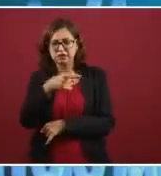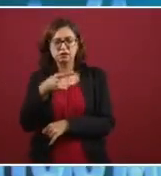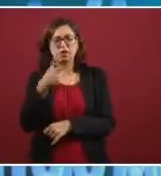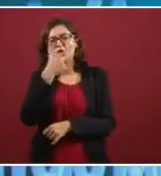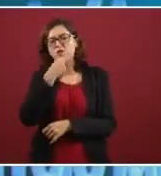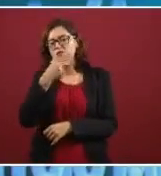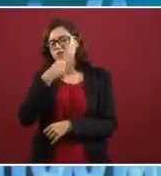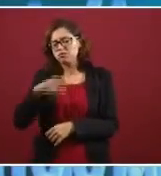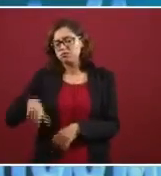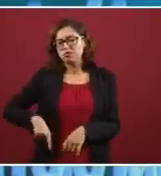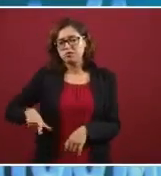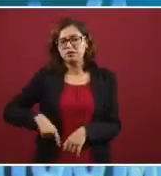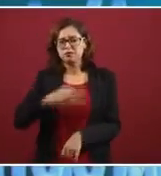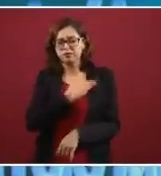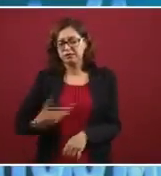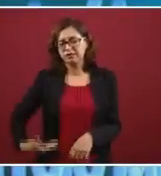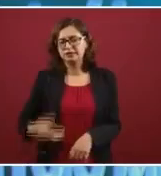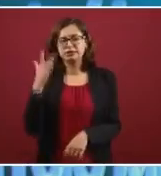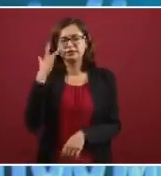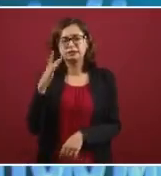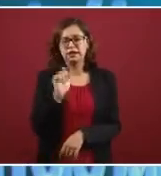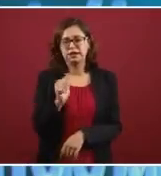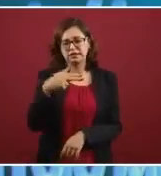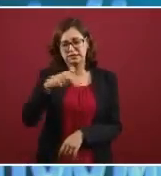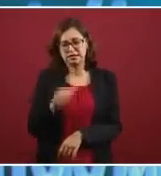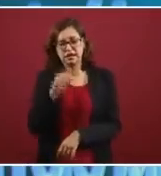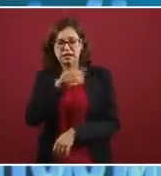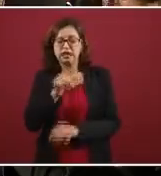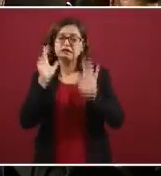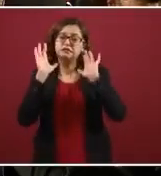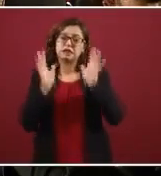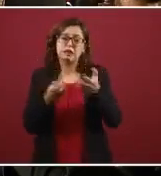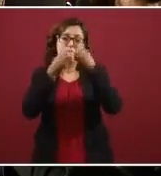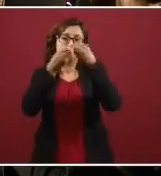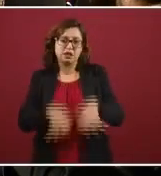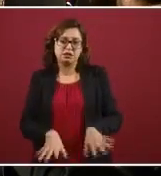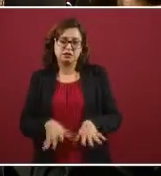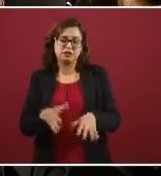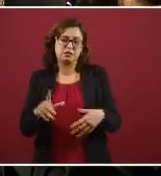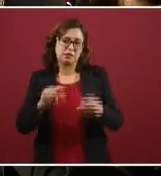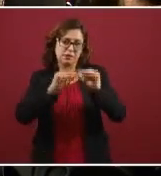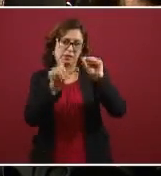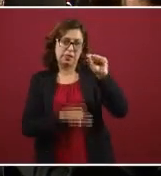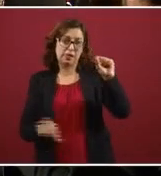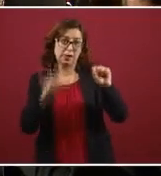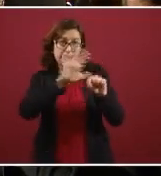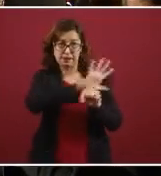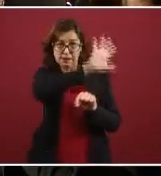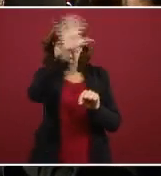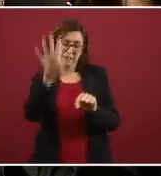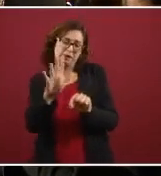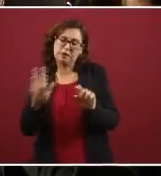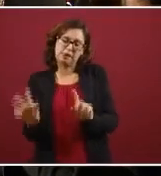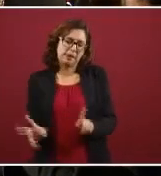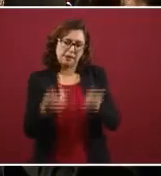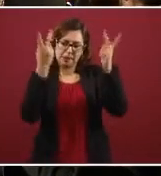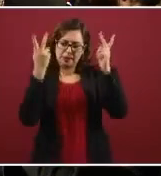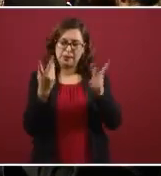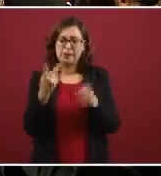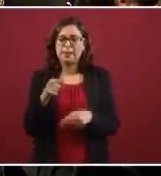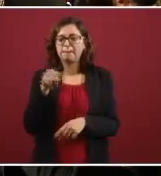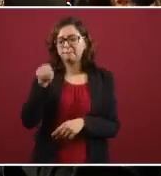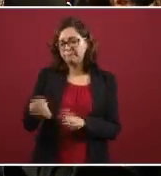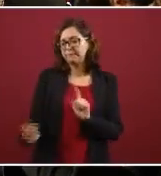Santana, el que a estas alturas ya había perdido la mitad del territorio. Sucio y en harapos, se presentó con el coronel